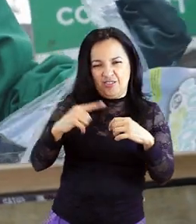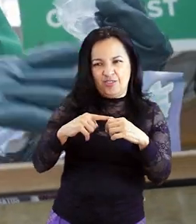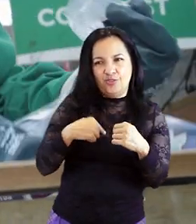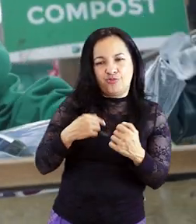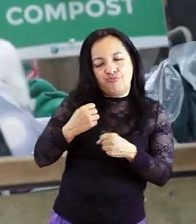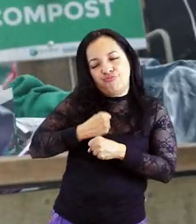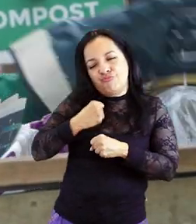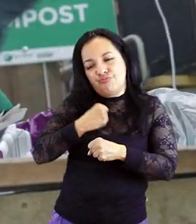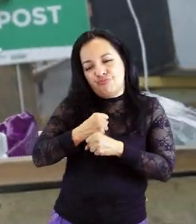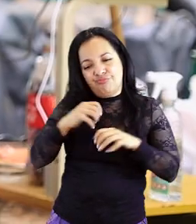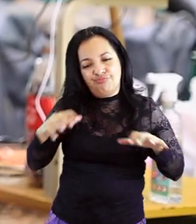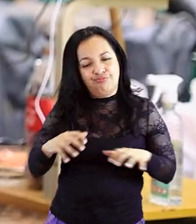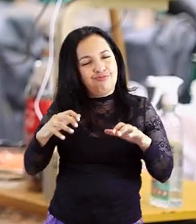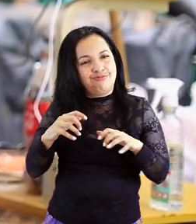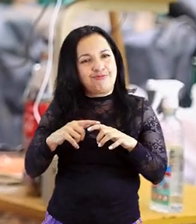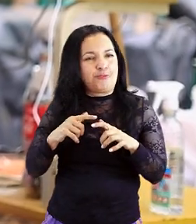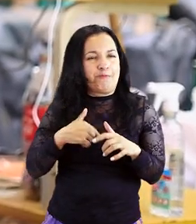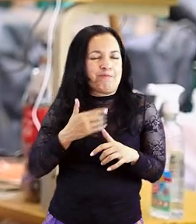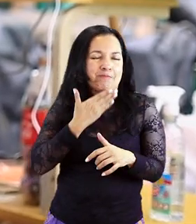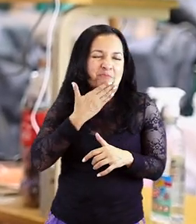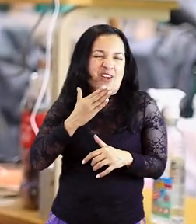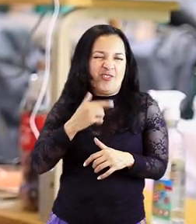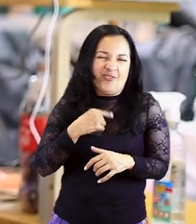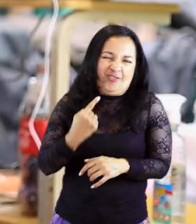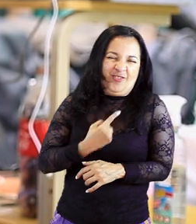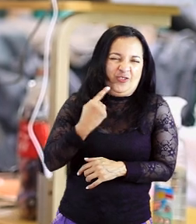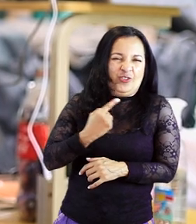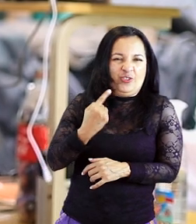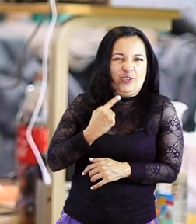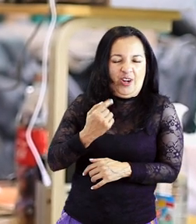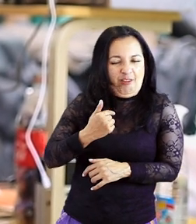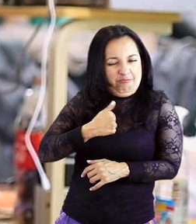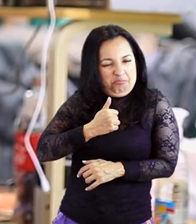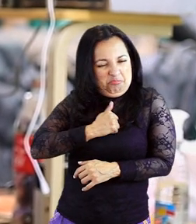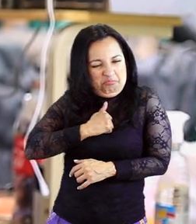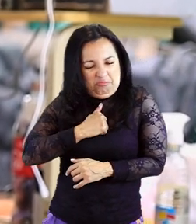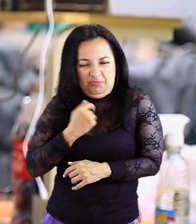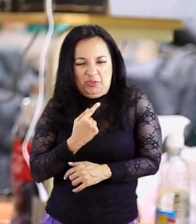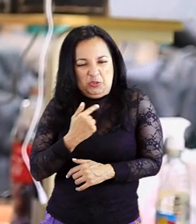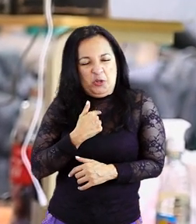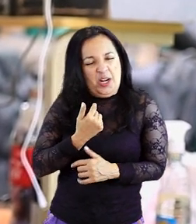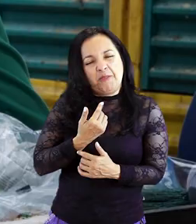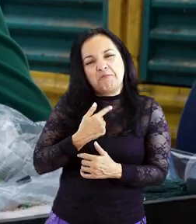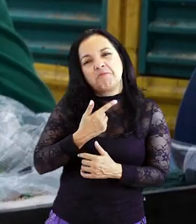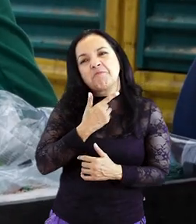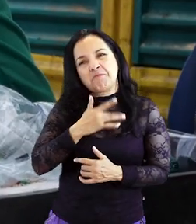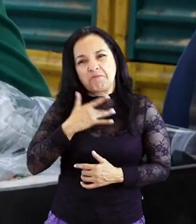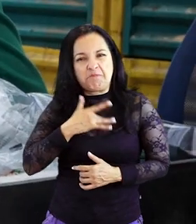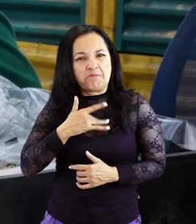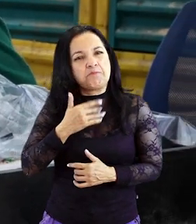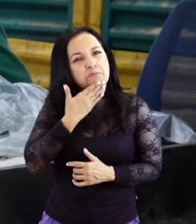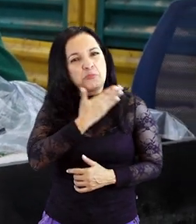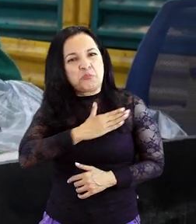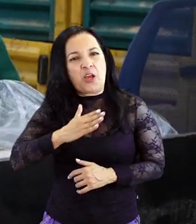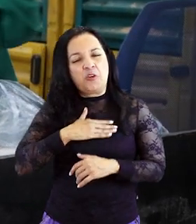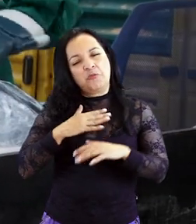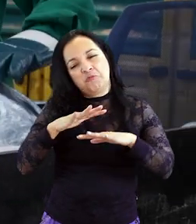ven, porque prefiero más bien trabajar yo sola, porque me entiendo más bien